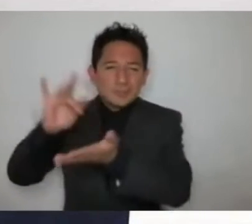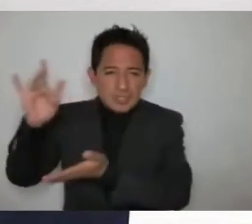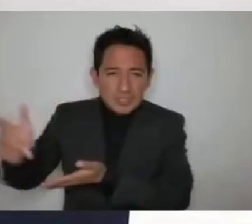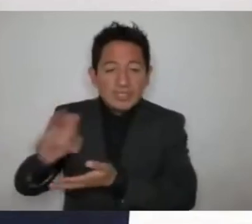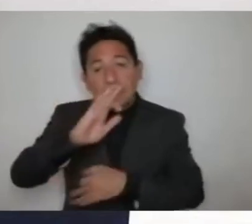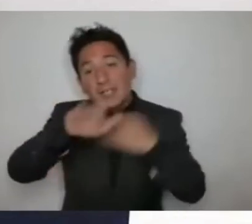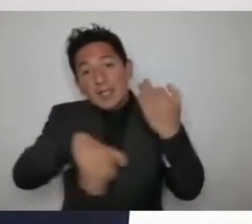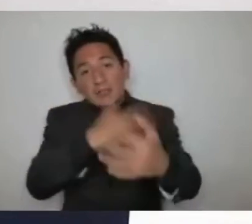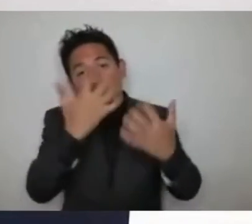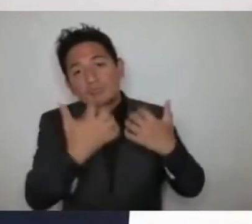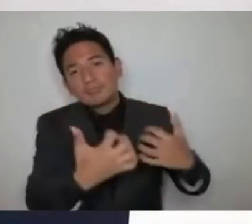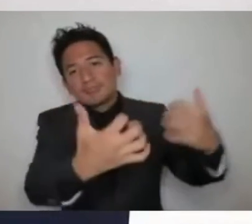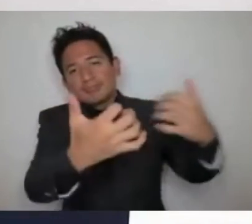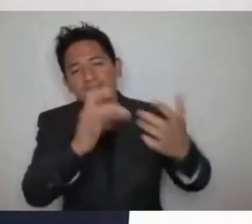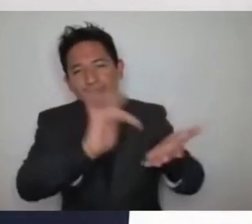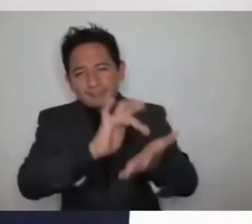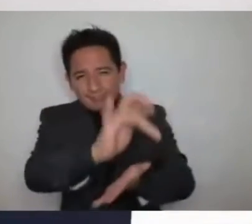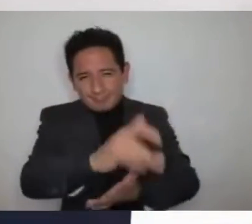este